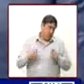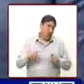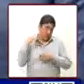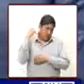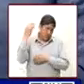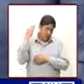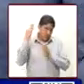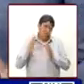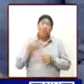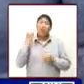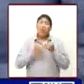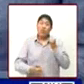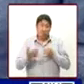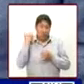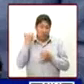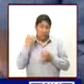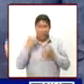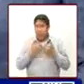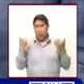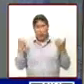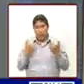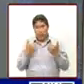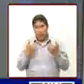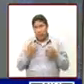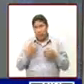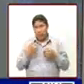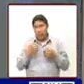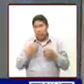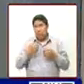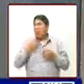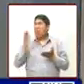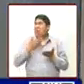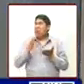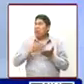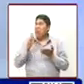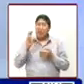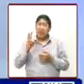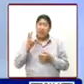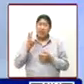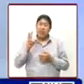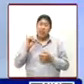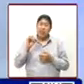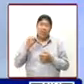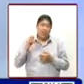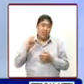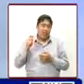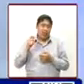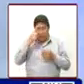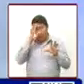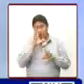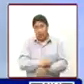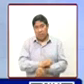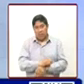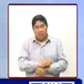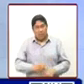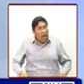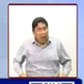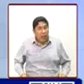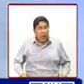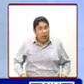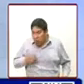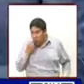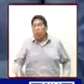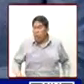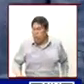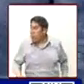de Bolívar, que en el último partido, al margen del fuera Beñat, que ya es muy característico en cada partido, se acostumbraron también a agarrarse con algunos jugadores